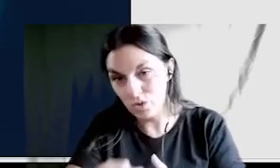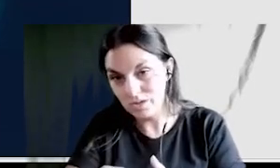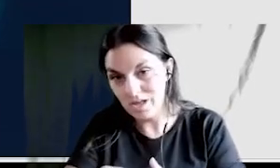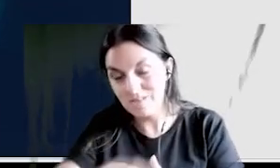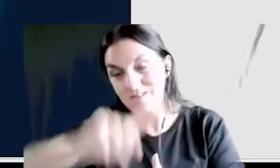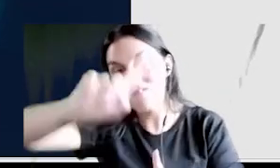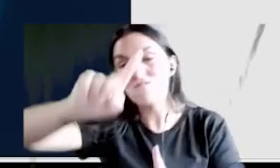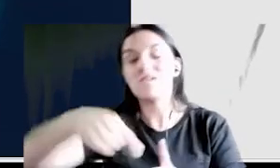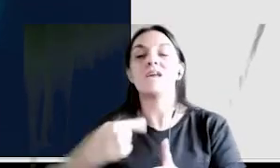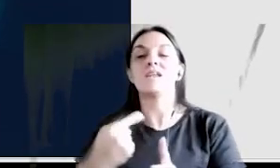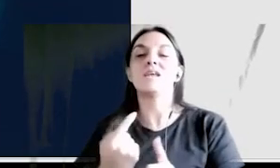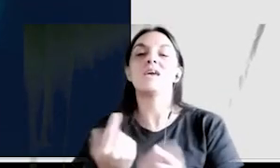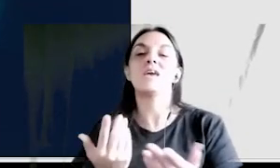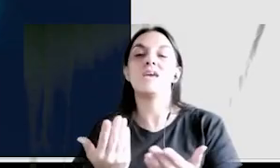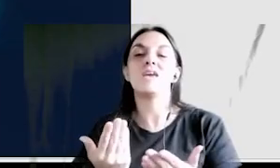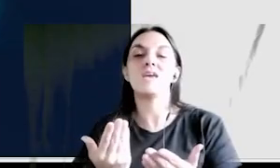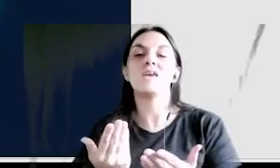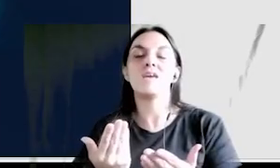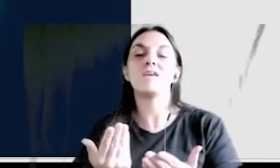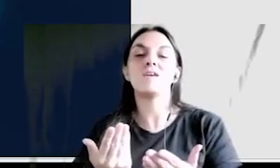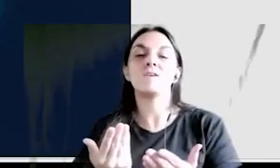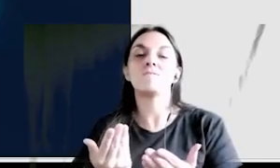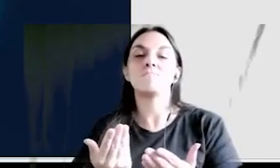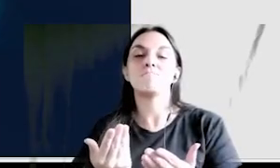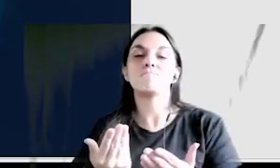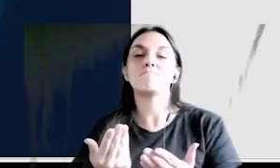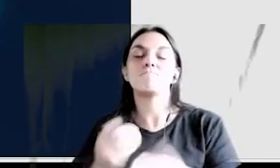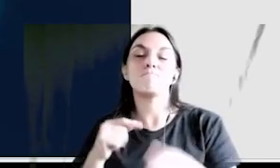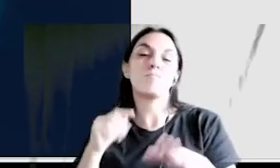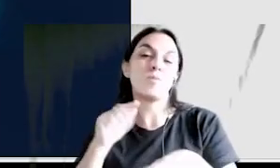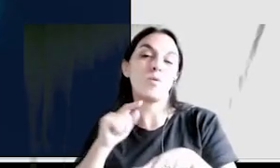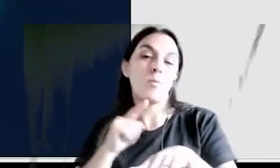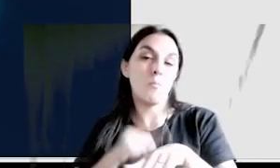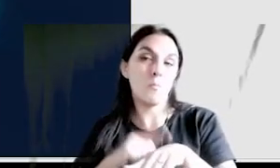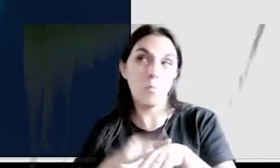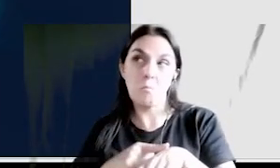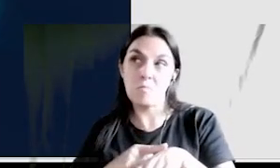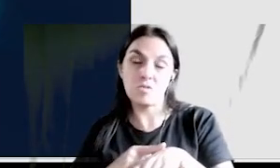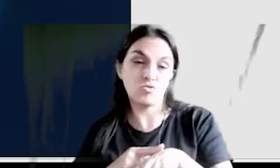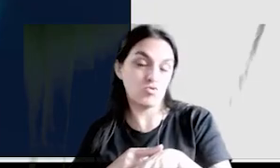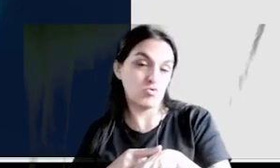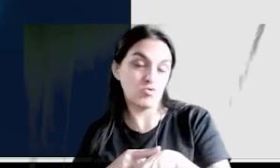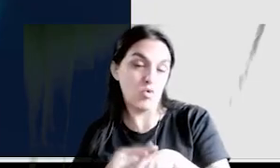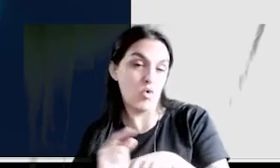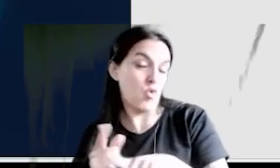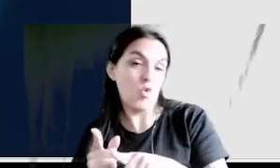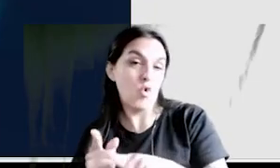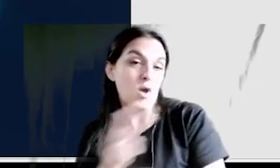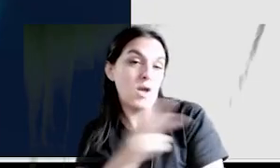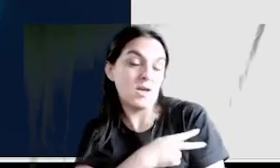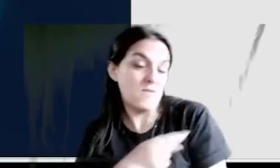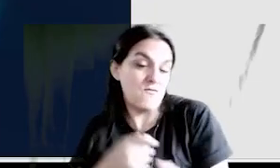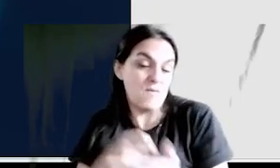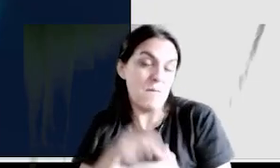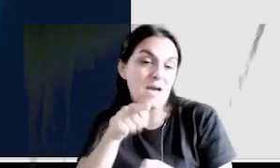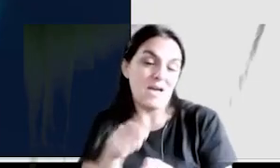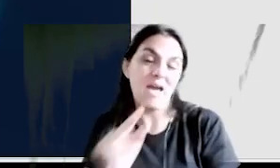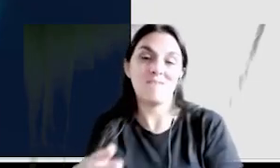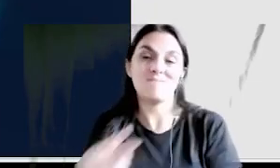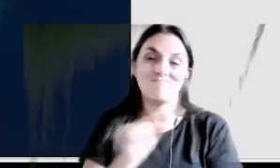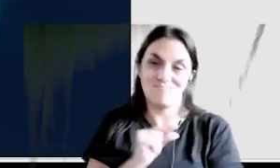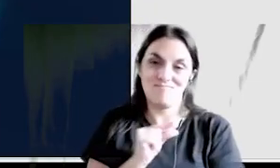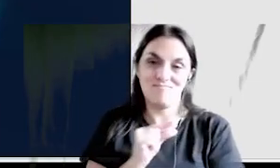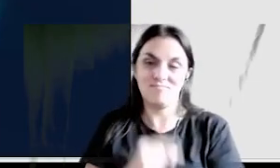será devuelto en la liquidación que el empleador me va a hacer en carácter final. Para